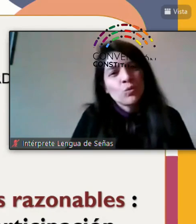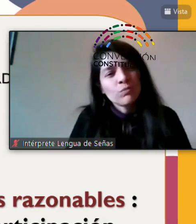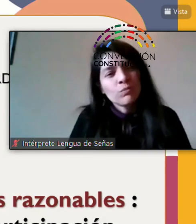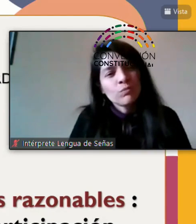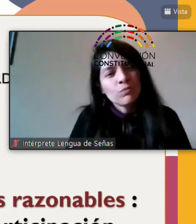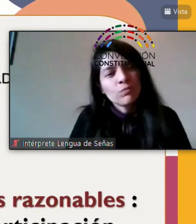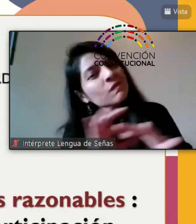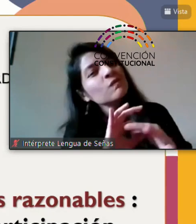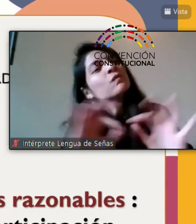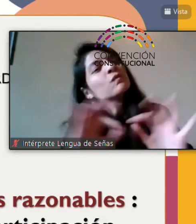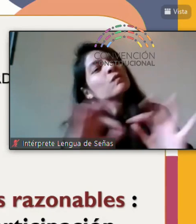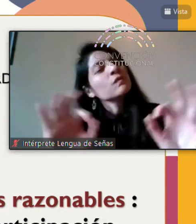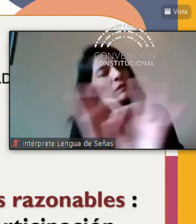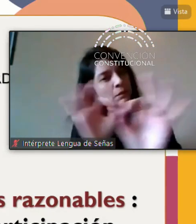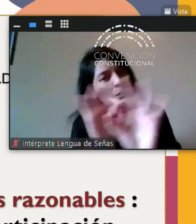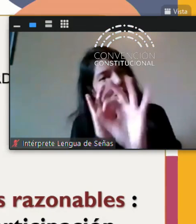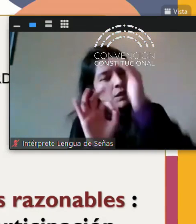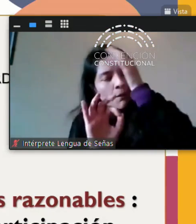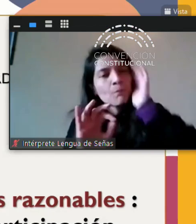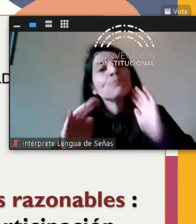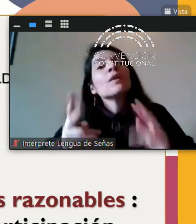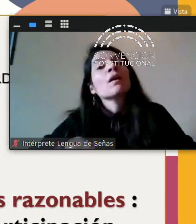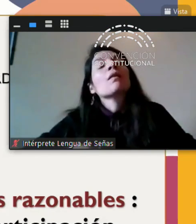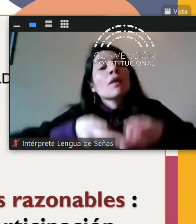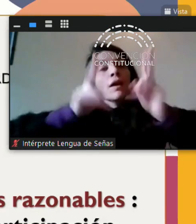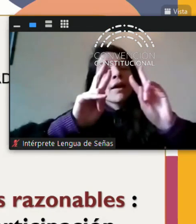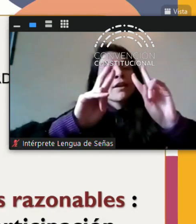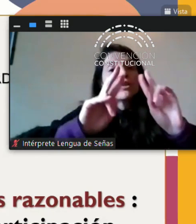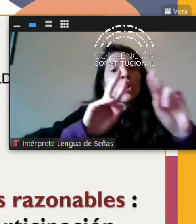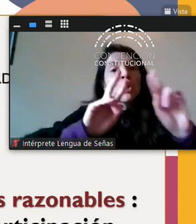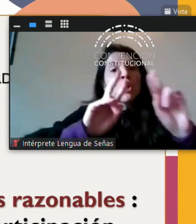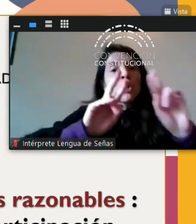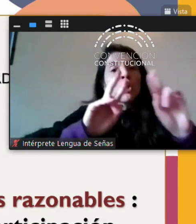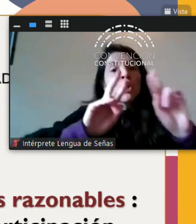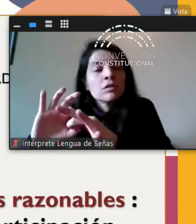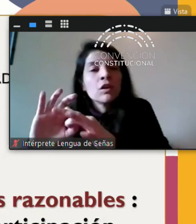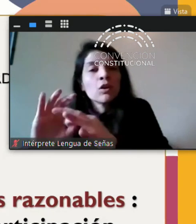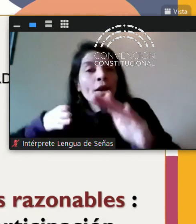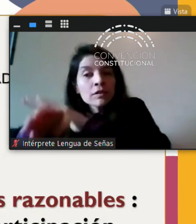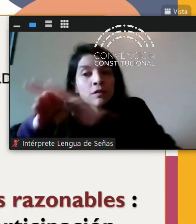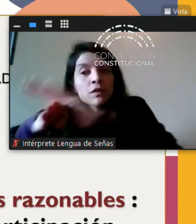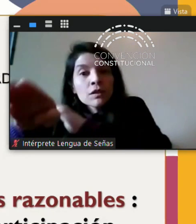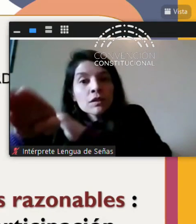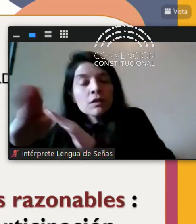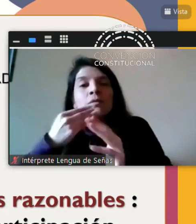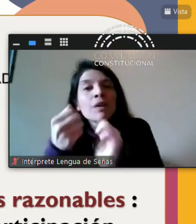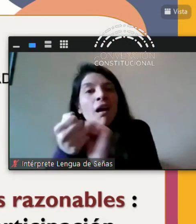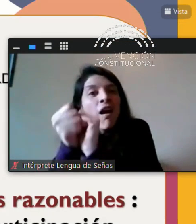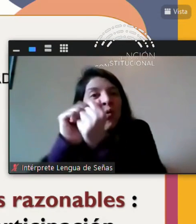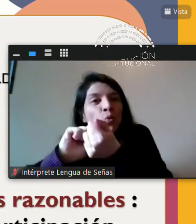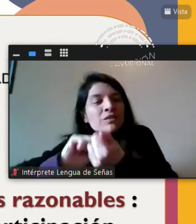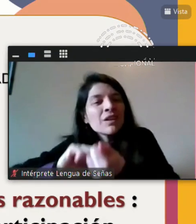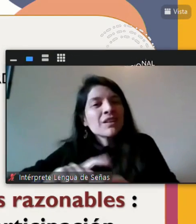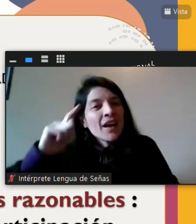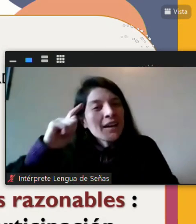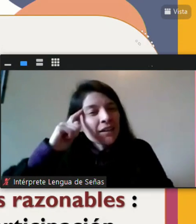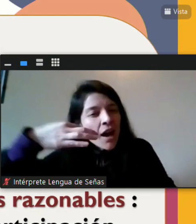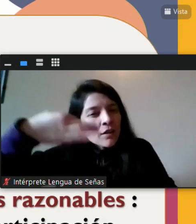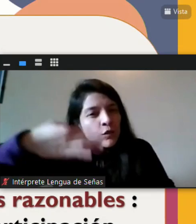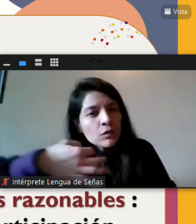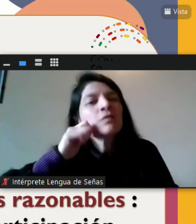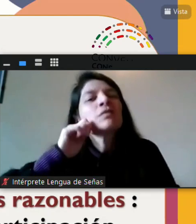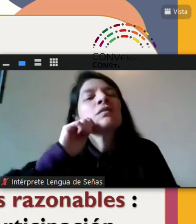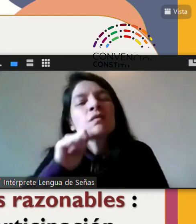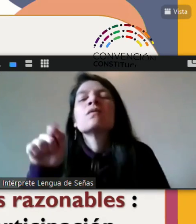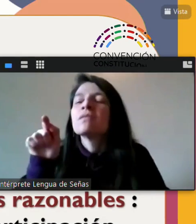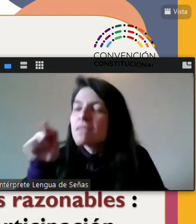explicar. ¿Sí? Los derechos asociados a accesibilidad y ajustes razonables tienen que ver con estas